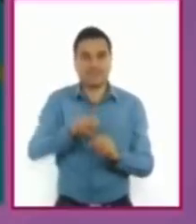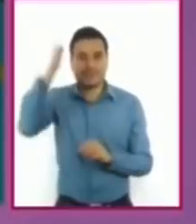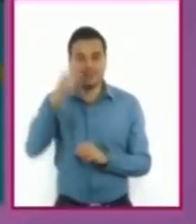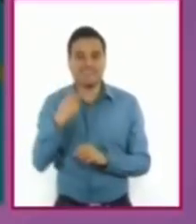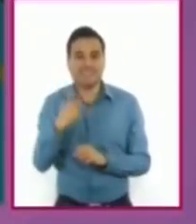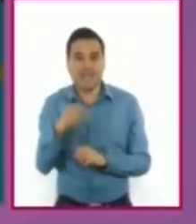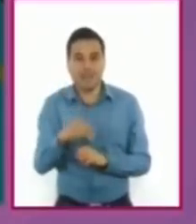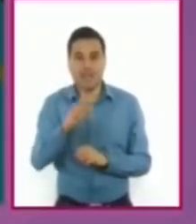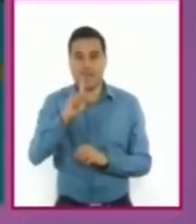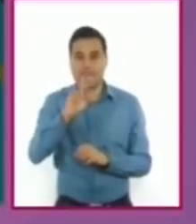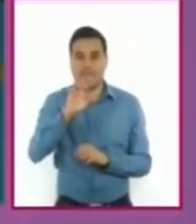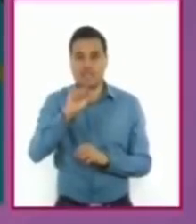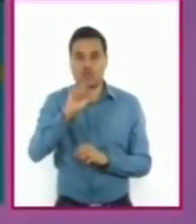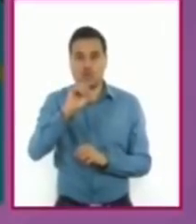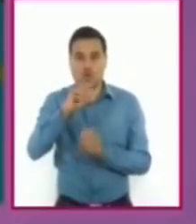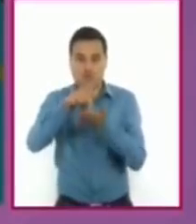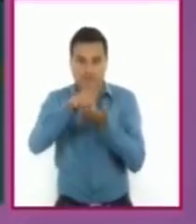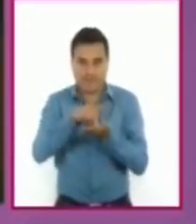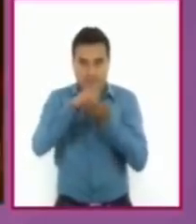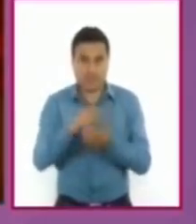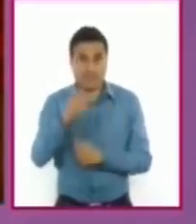apunta siempre hacia el centro de la Tierra.